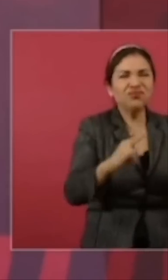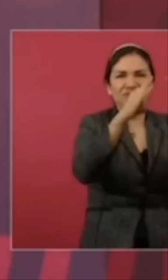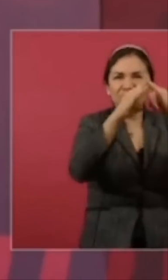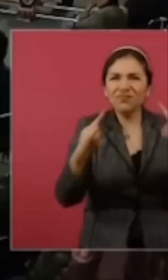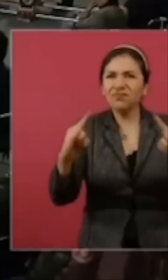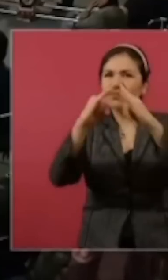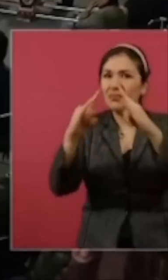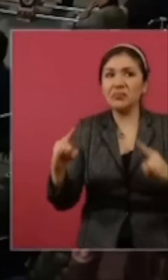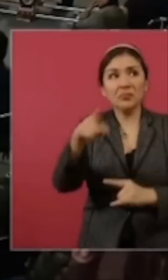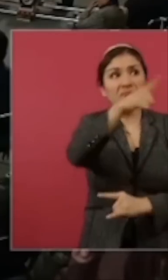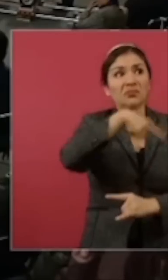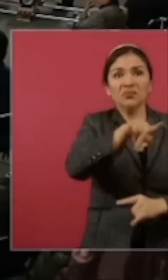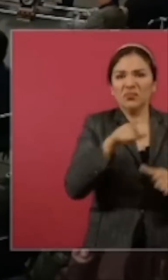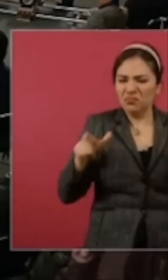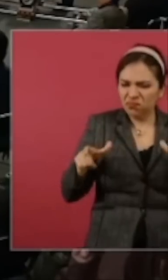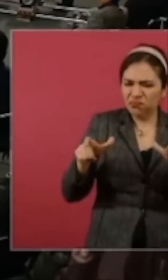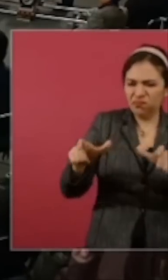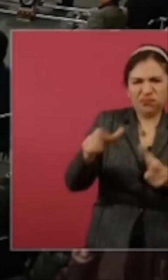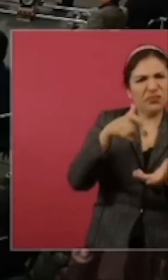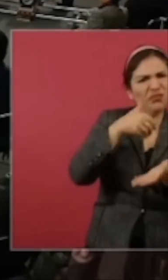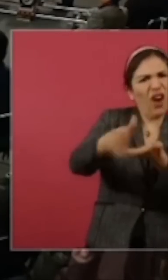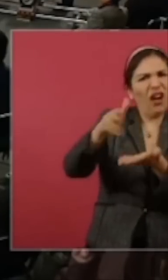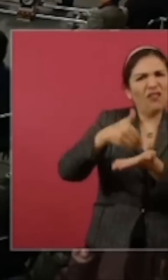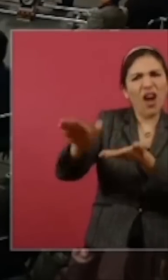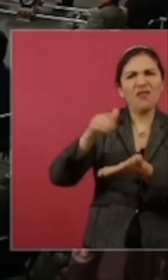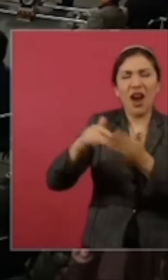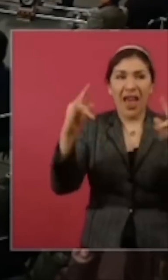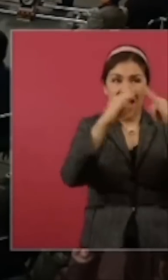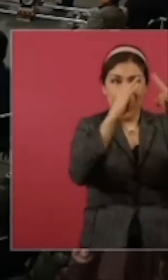y los desalojaron y les quemaron las casas